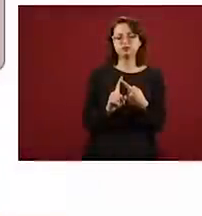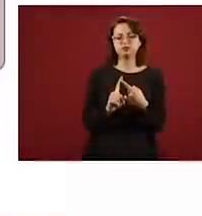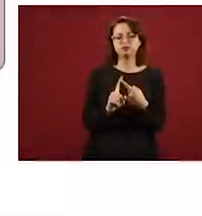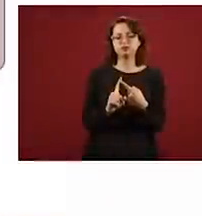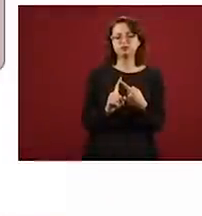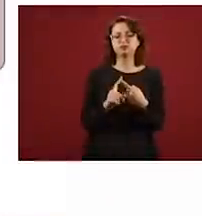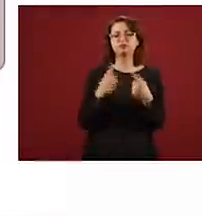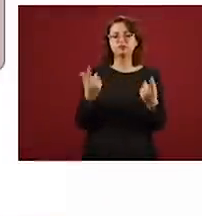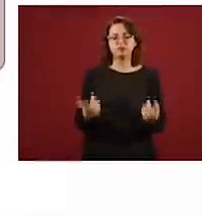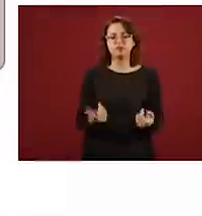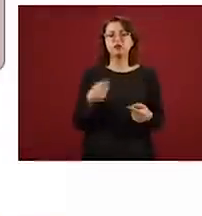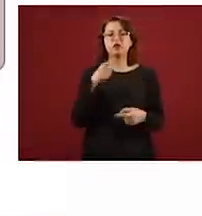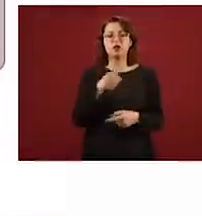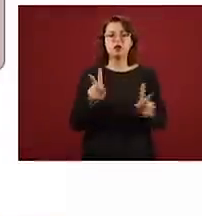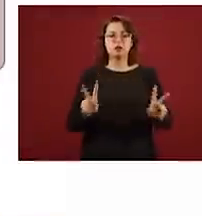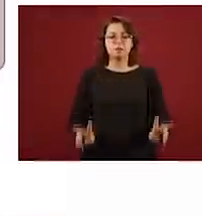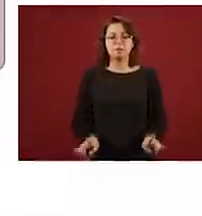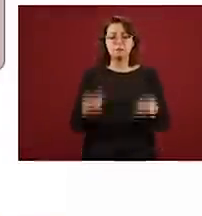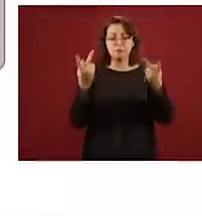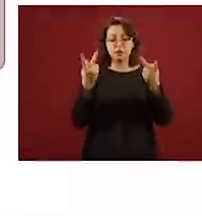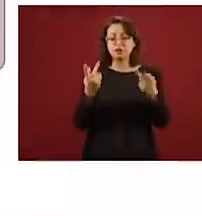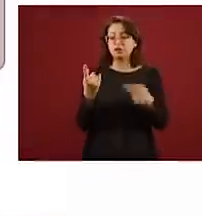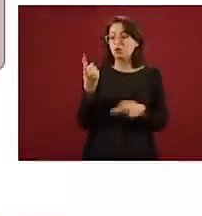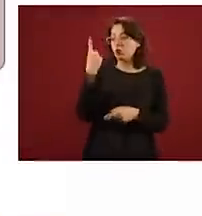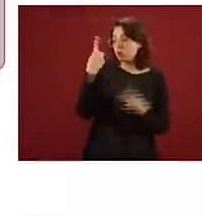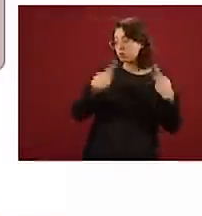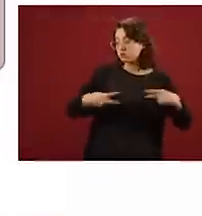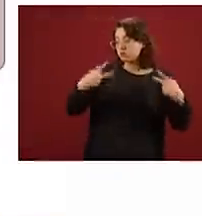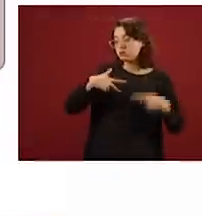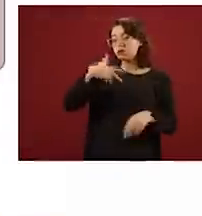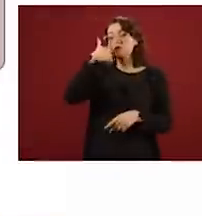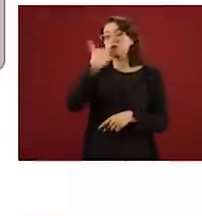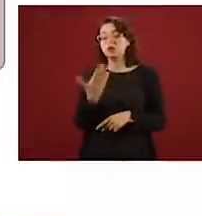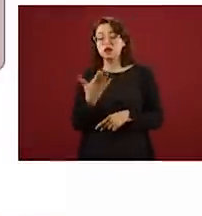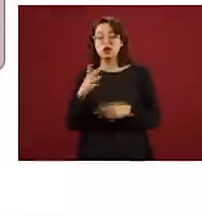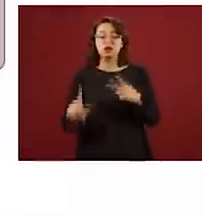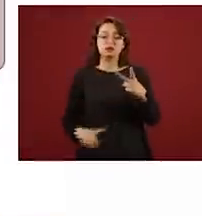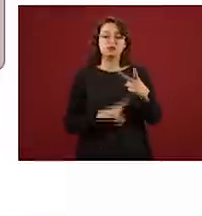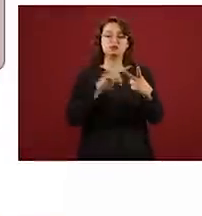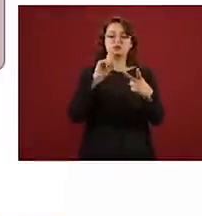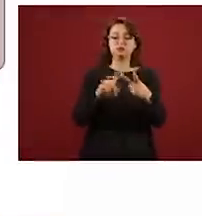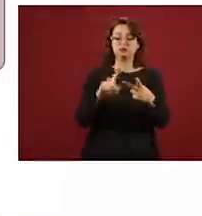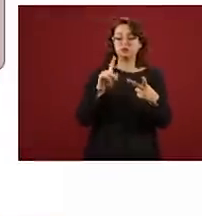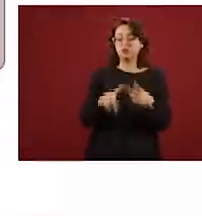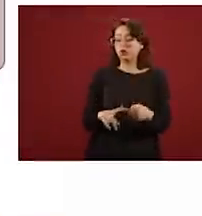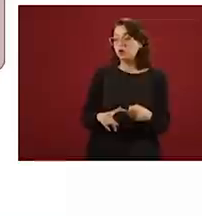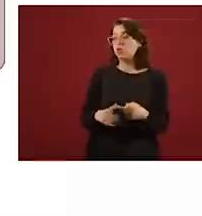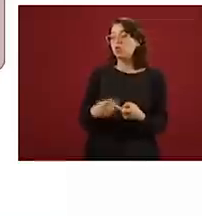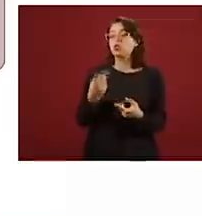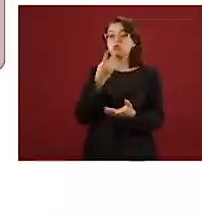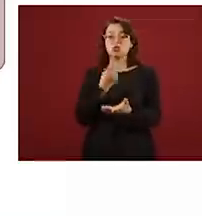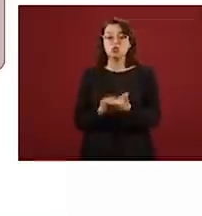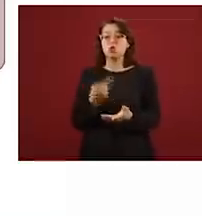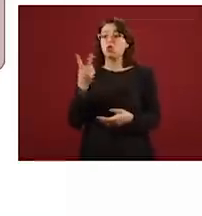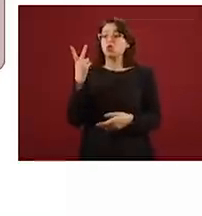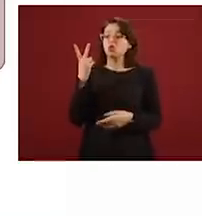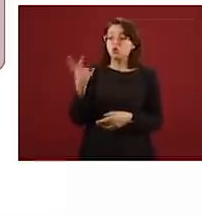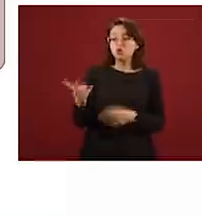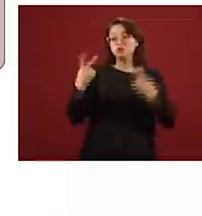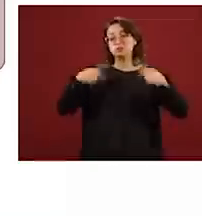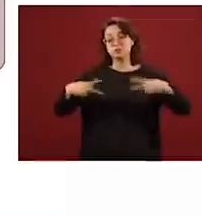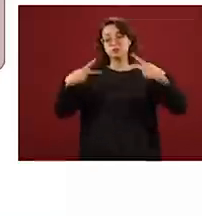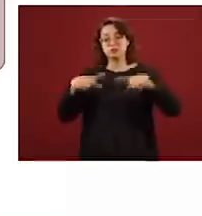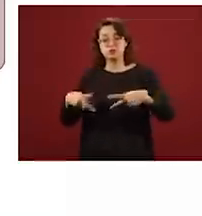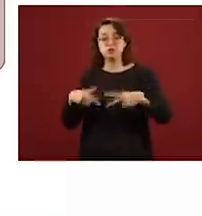a buen puerto la venta, ya sea a un comprador único, o dos, la venta en copropiedad, es decir,